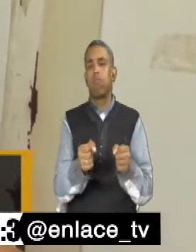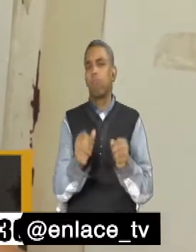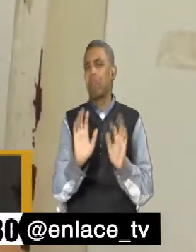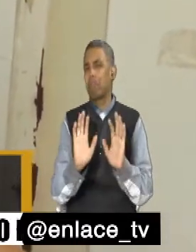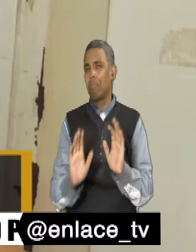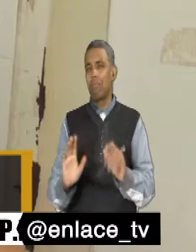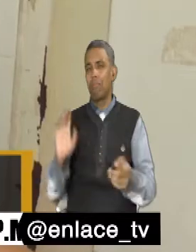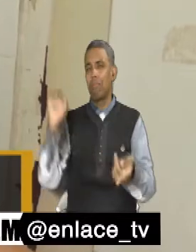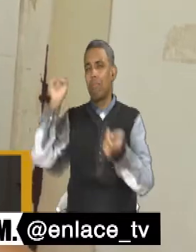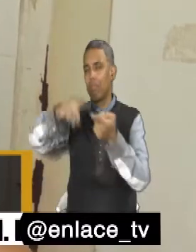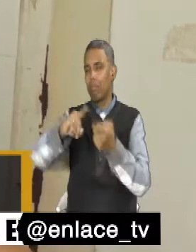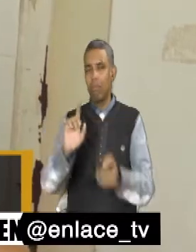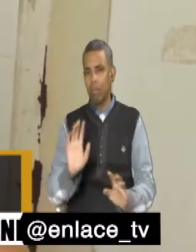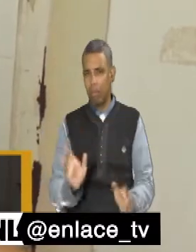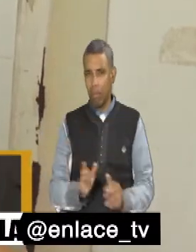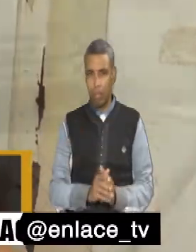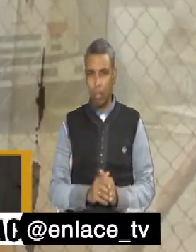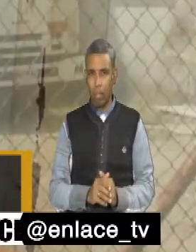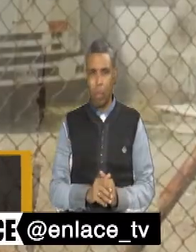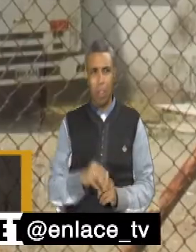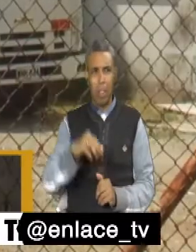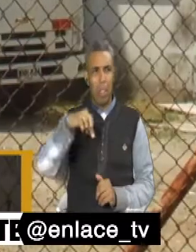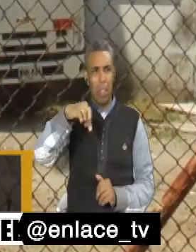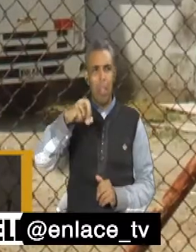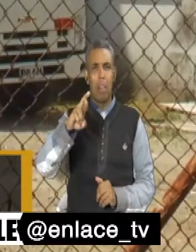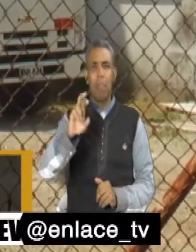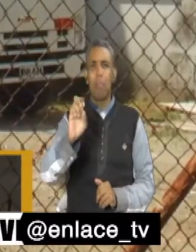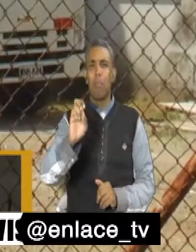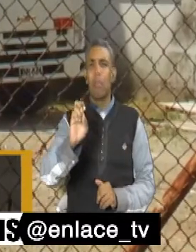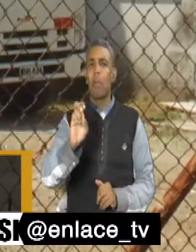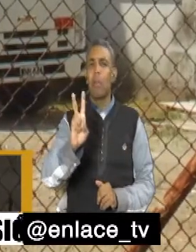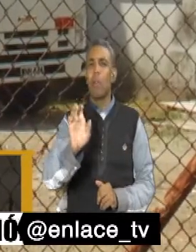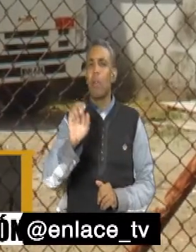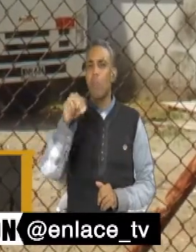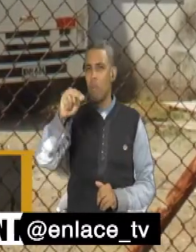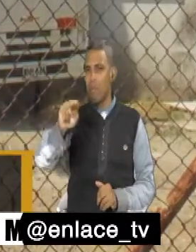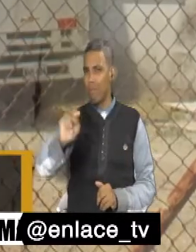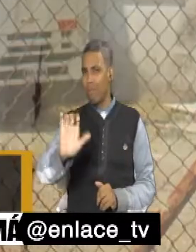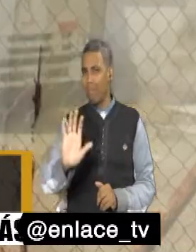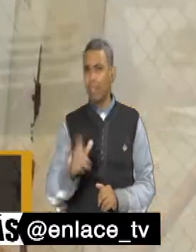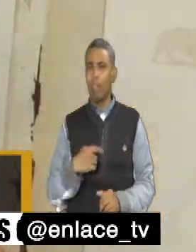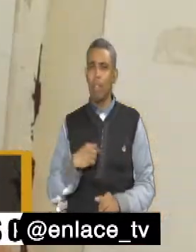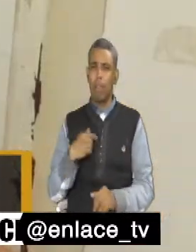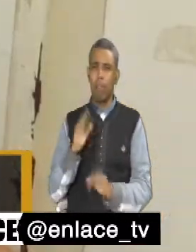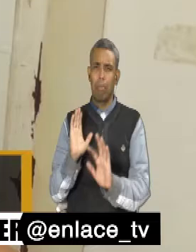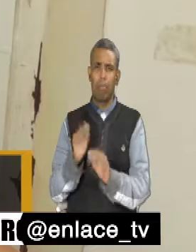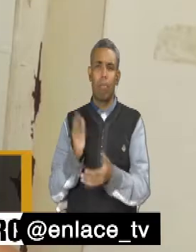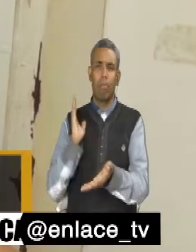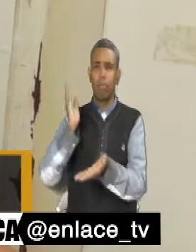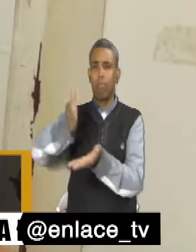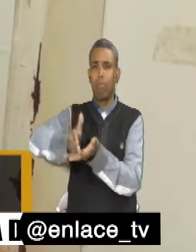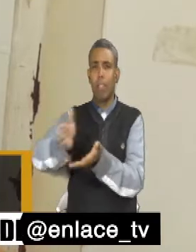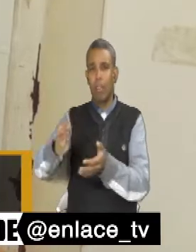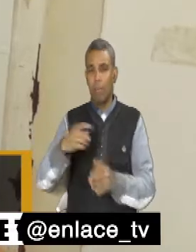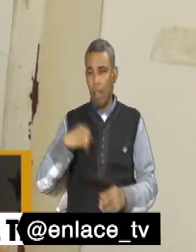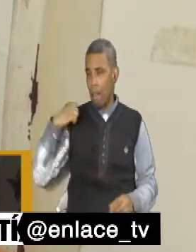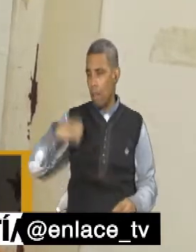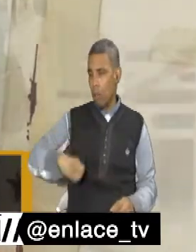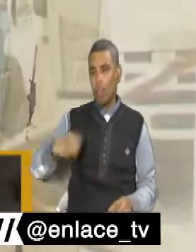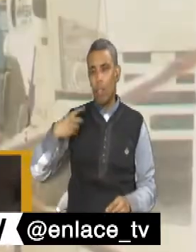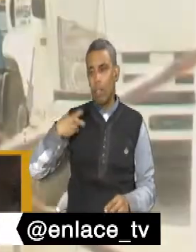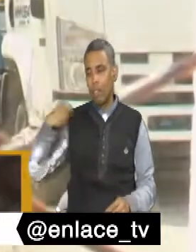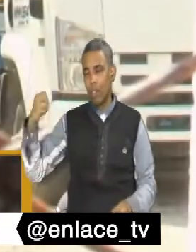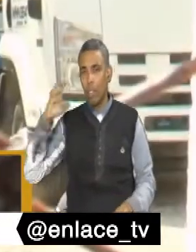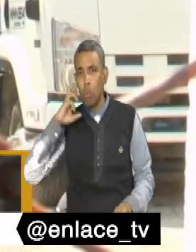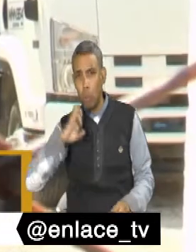él dice que fue en la entrada de Providencia, algo así, Provencia, eso, bueno. Sí le robaron el bolsito, los papeles solo llevaba, y él dice que llevaba 60